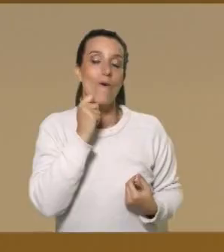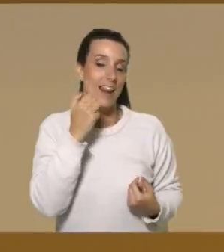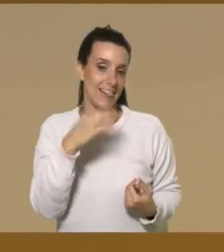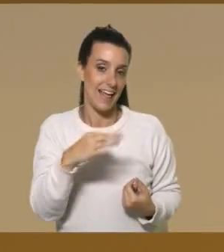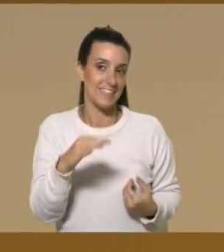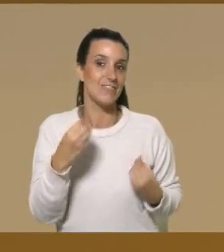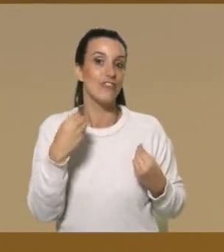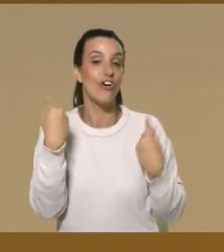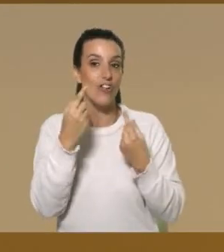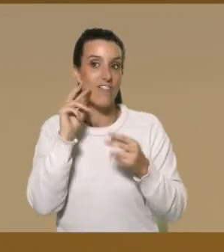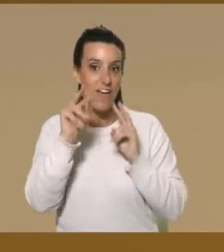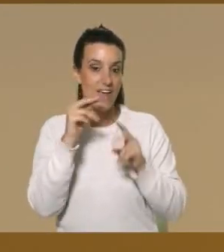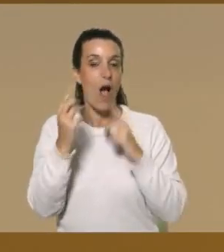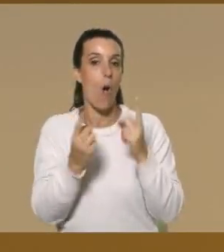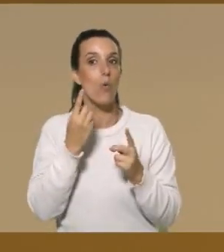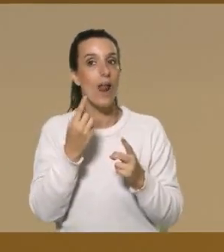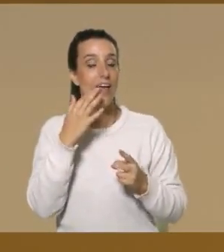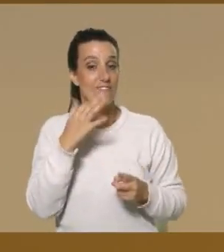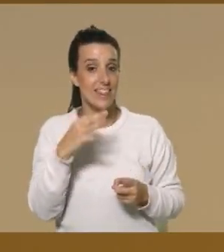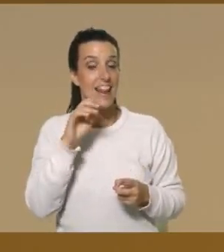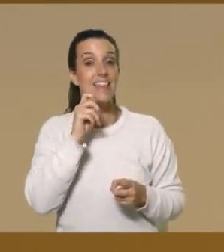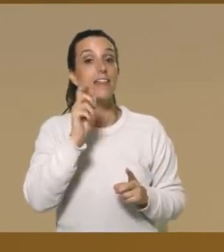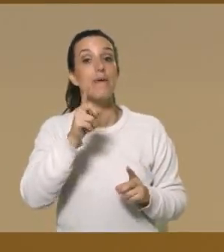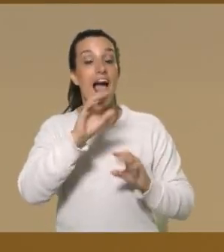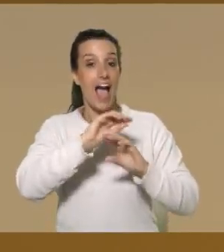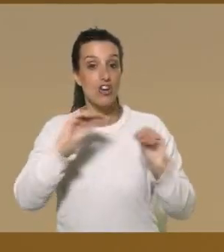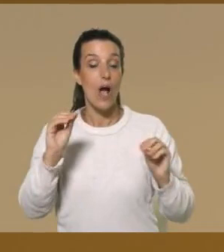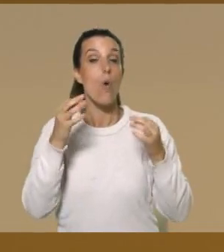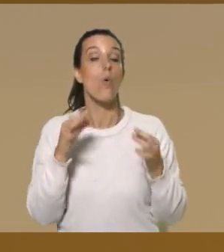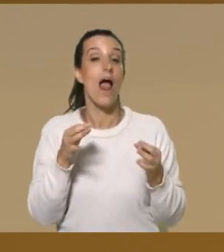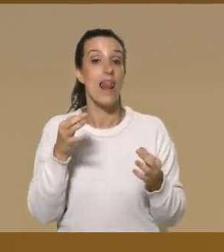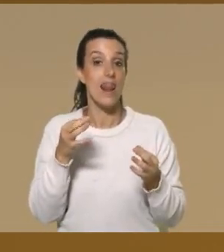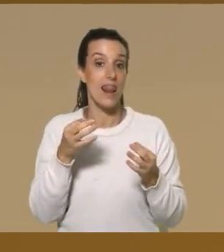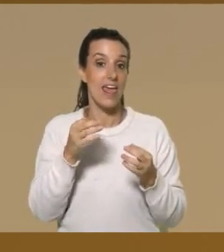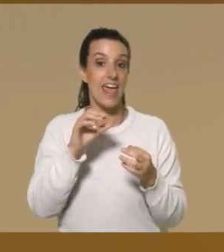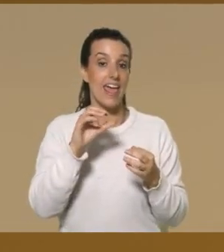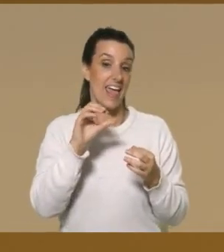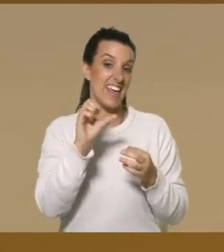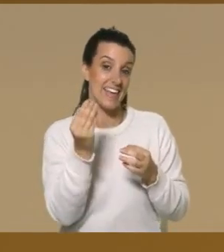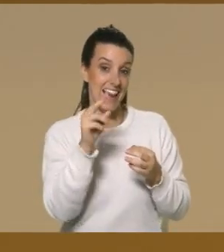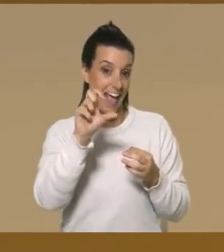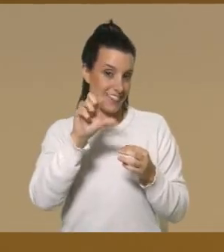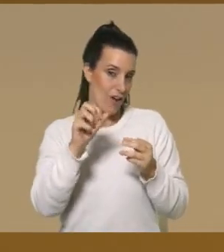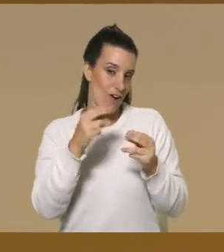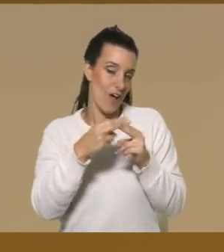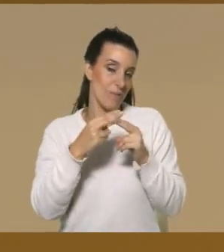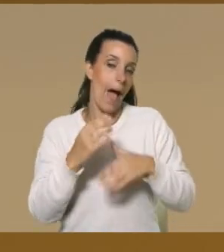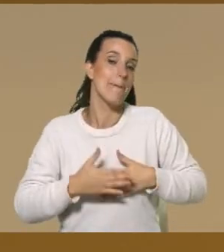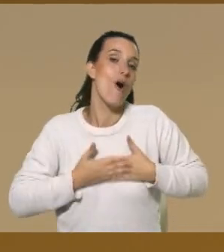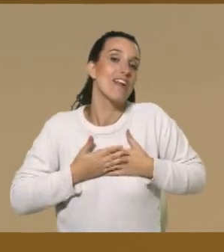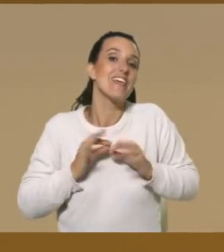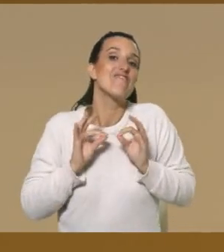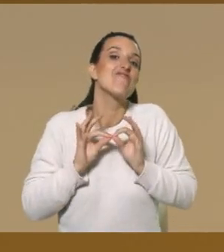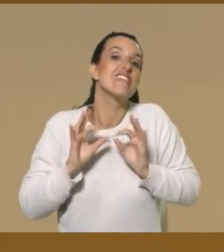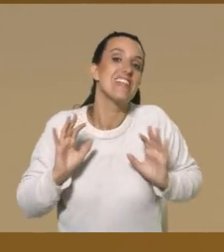estuvimos compartiendo algunas de ellas es una maravilla recordarles entonces que este equilátero la utopía del amor infinito más que título chiquilina ya